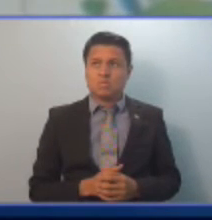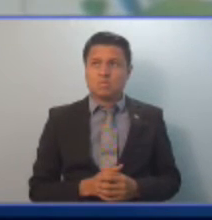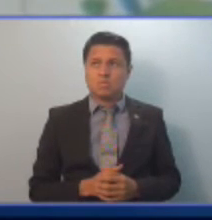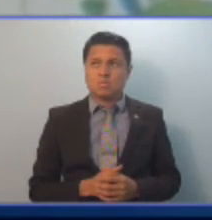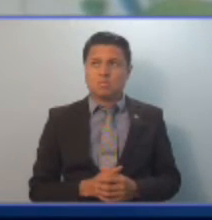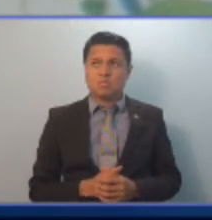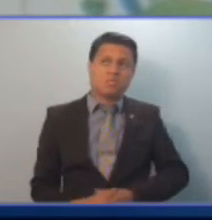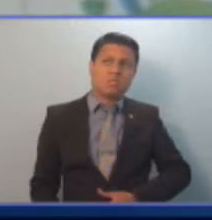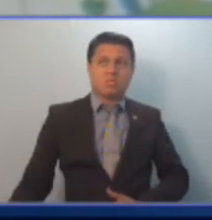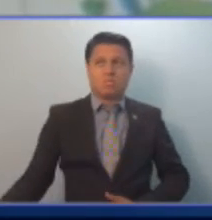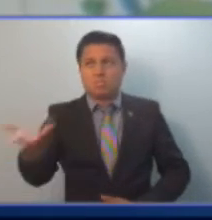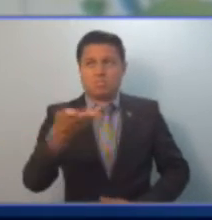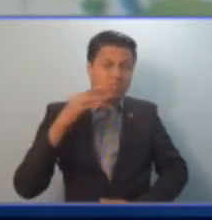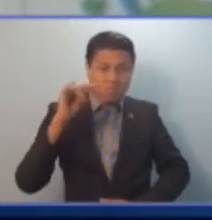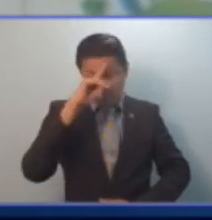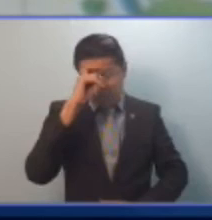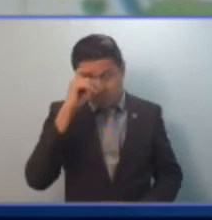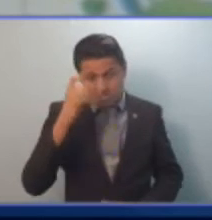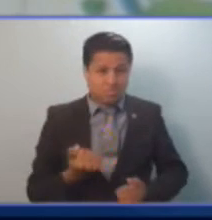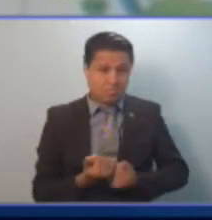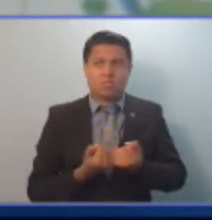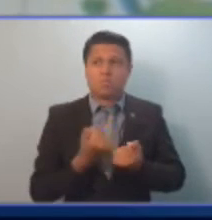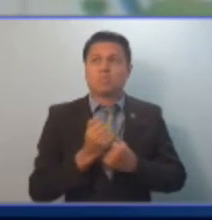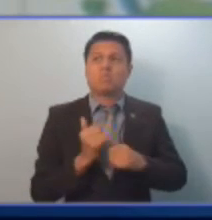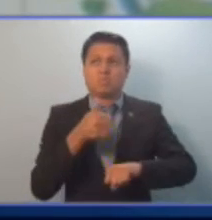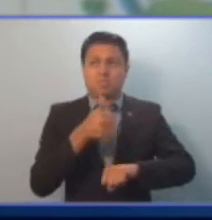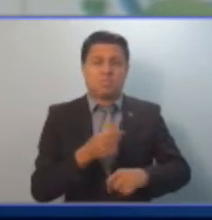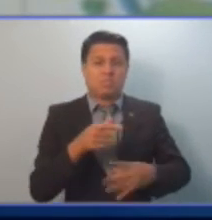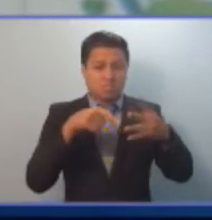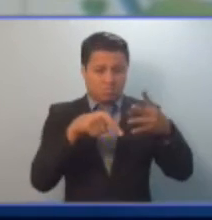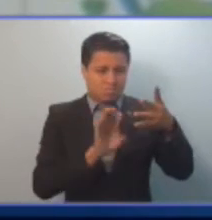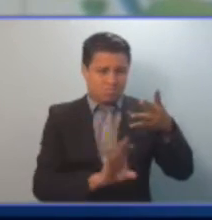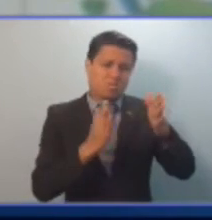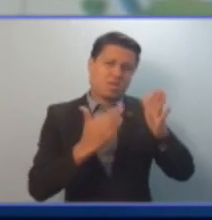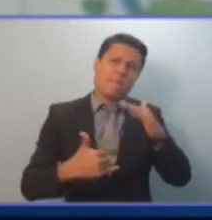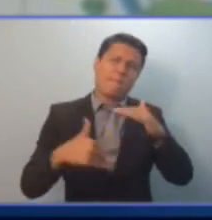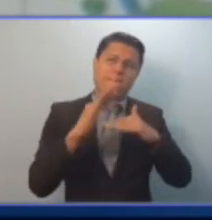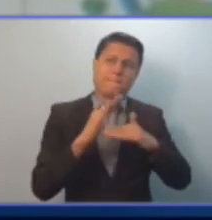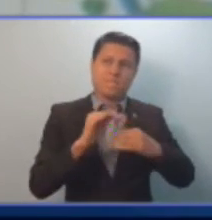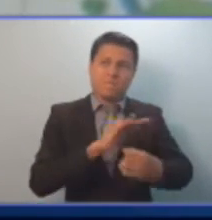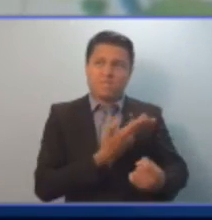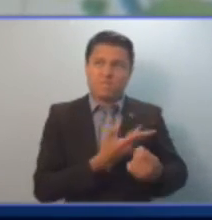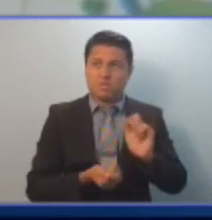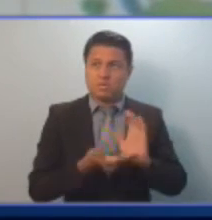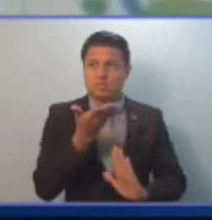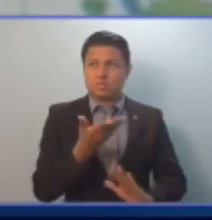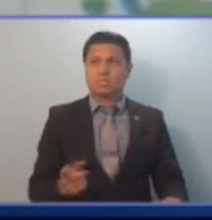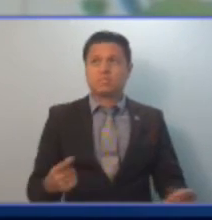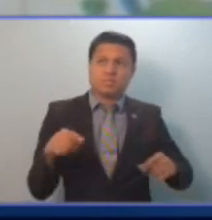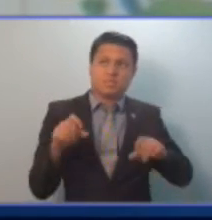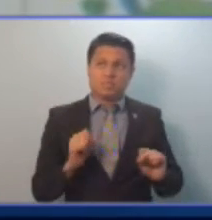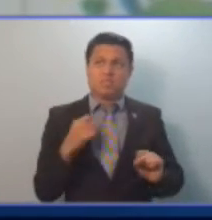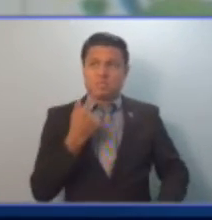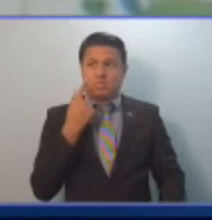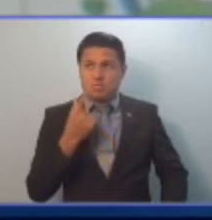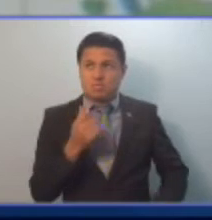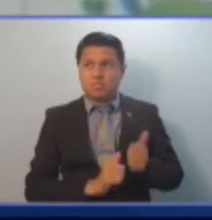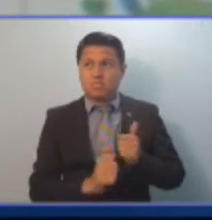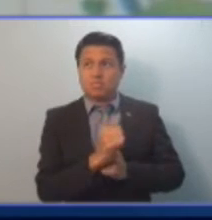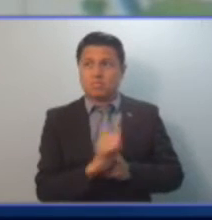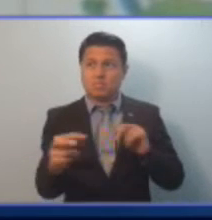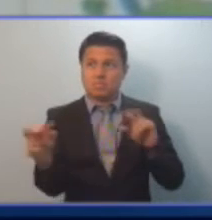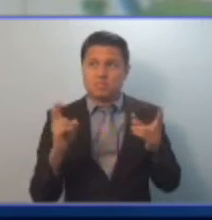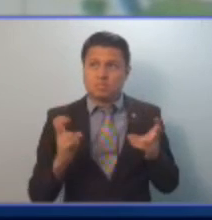los esfuerzos de un constitucionalismo más fuerte. Eso podría yo sacar en síntesis